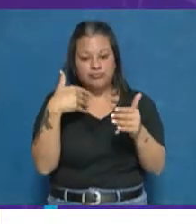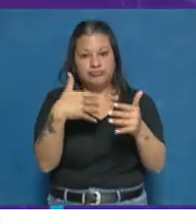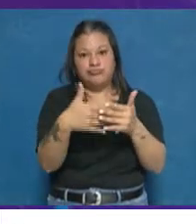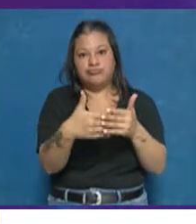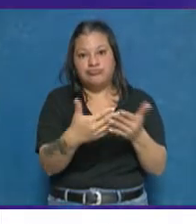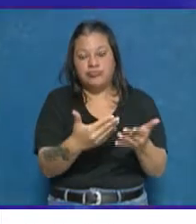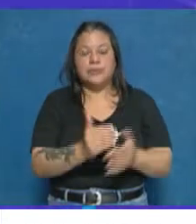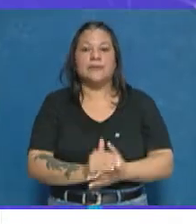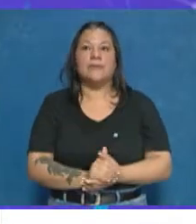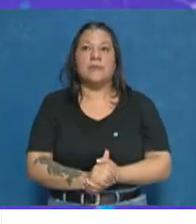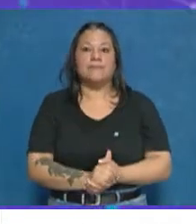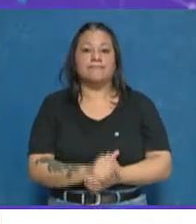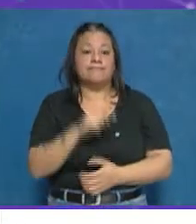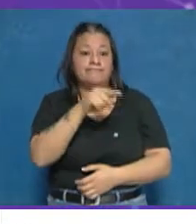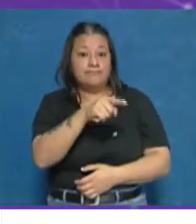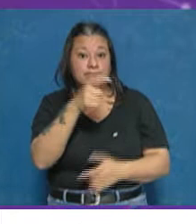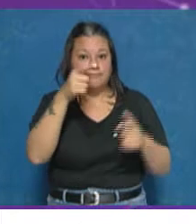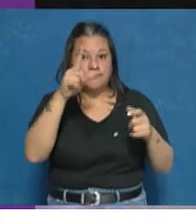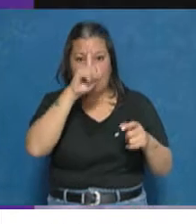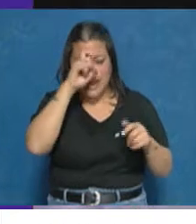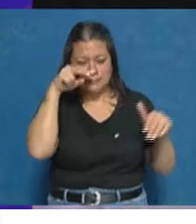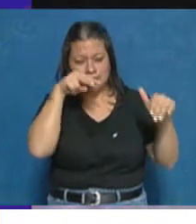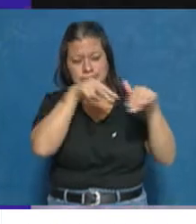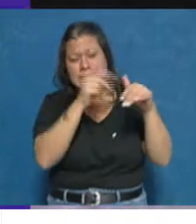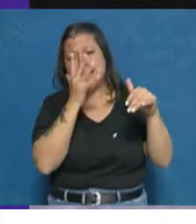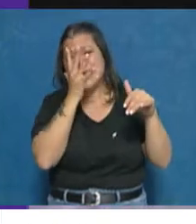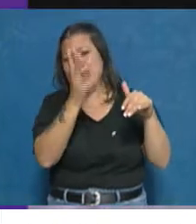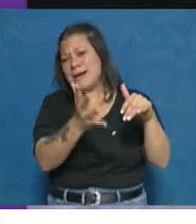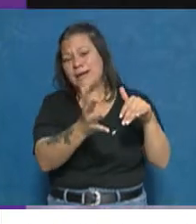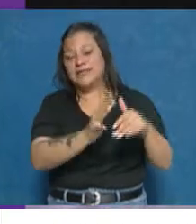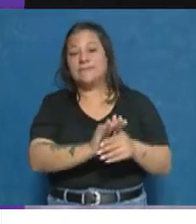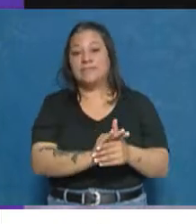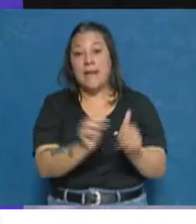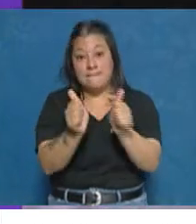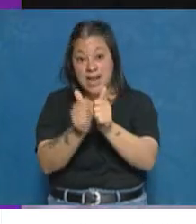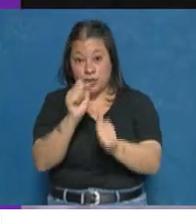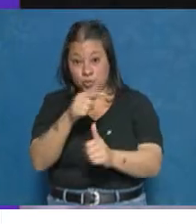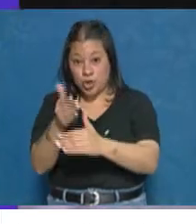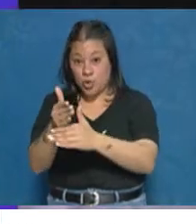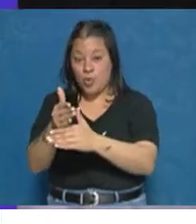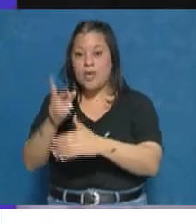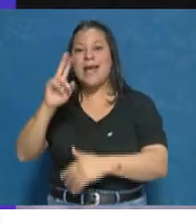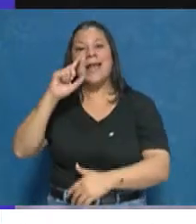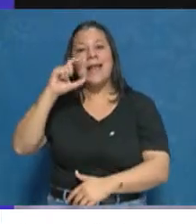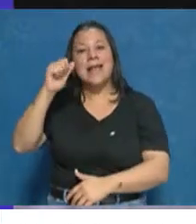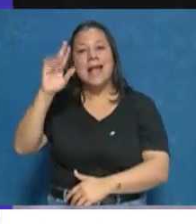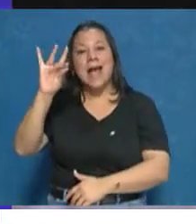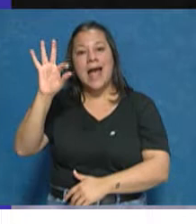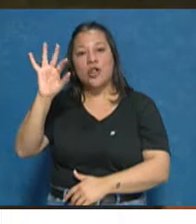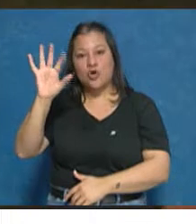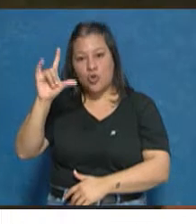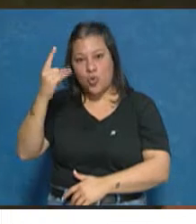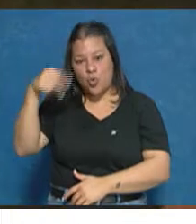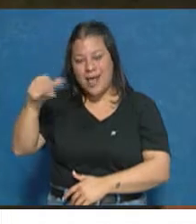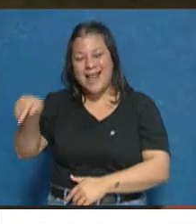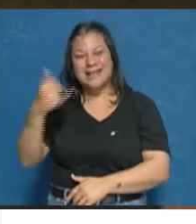termina con Juliana internada en grave estado en principio, su pareja Ricardo Luna, que ya ha sido de alta y